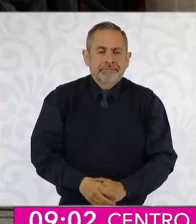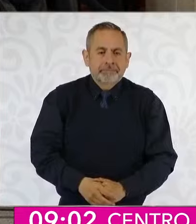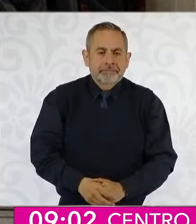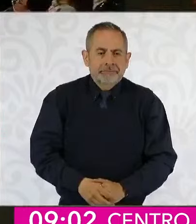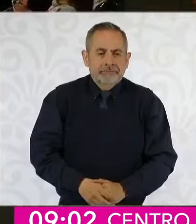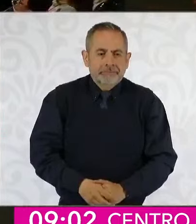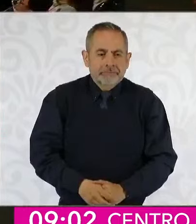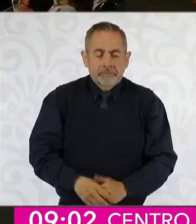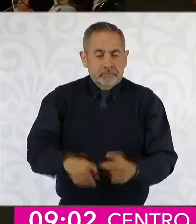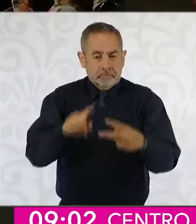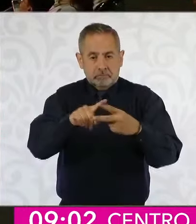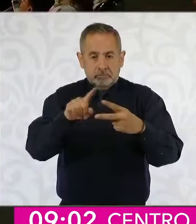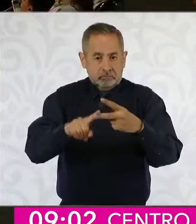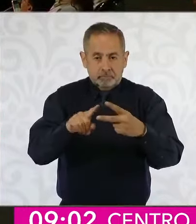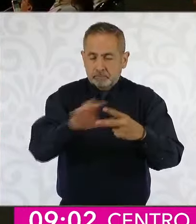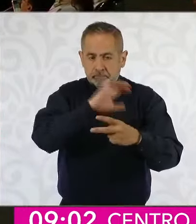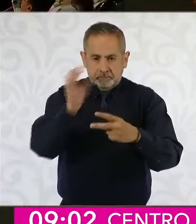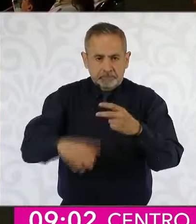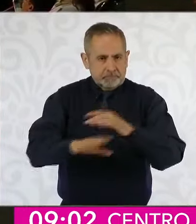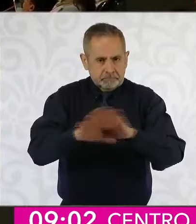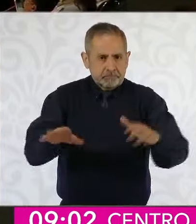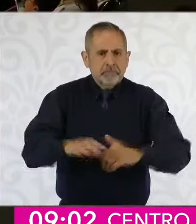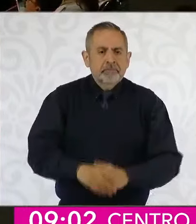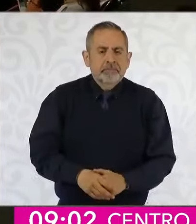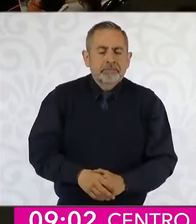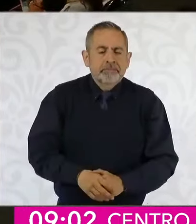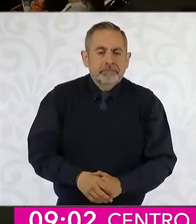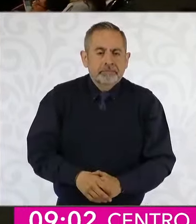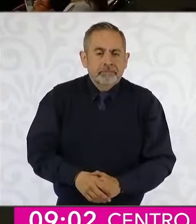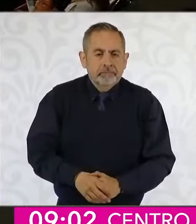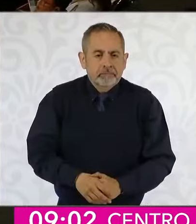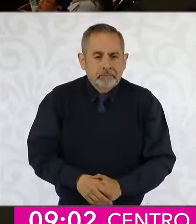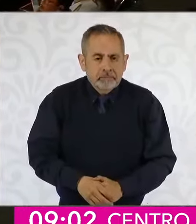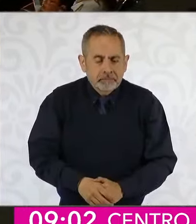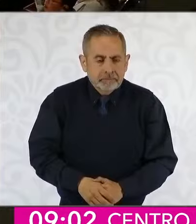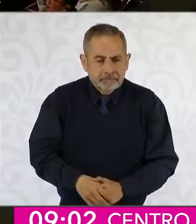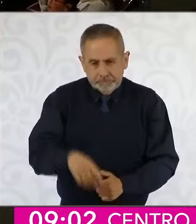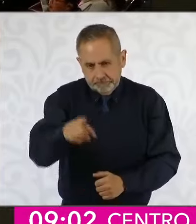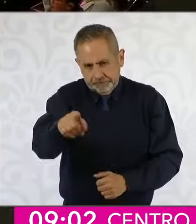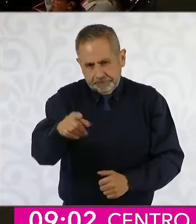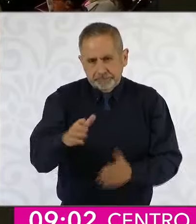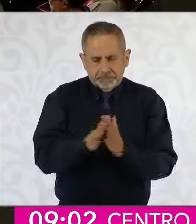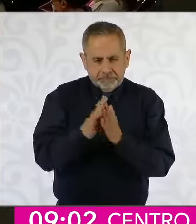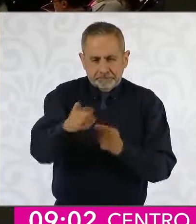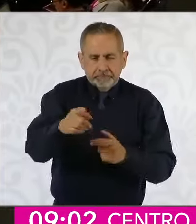Vamos a tomar dos más y ahí vamos a cerrar. A ver, aquí en la esquina.